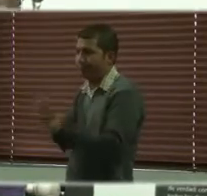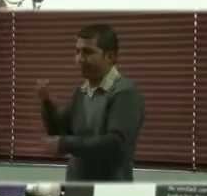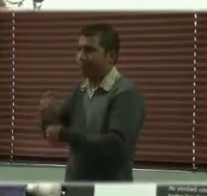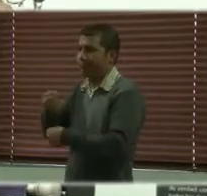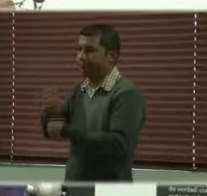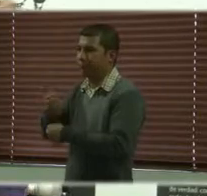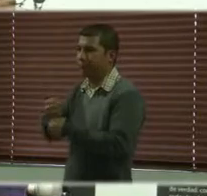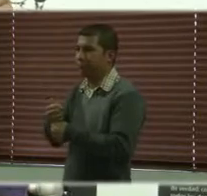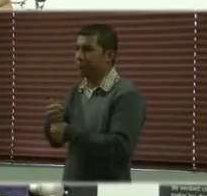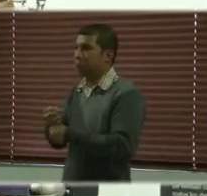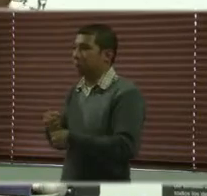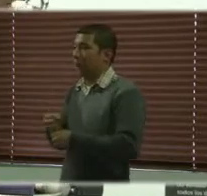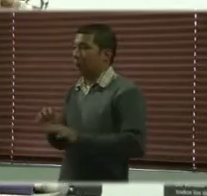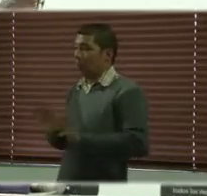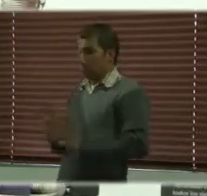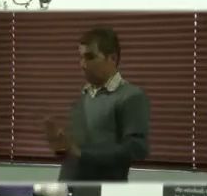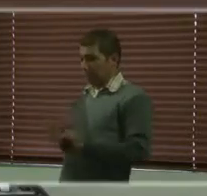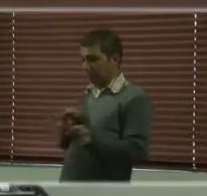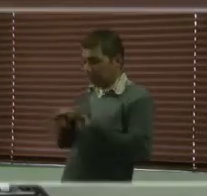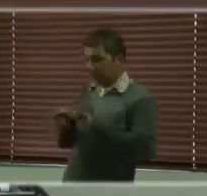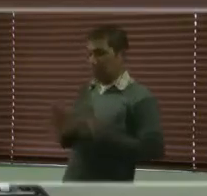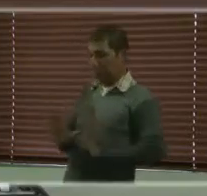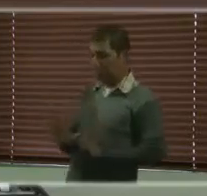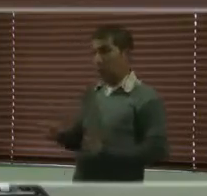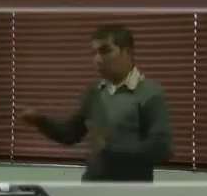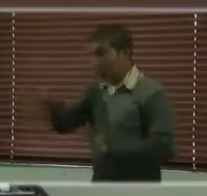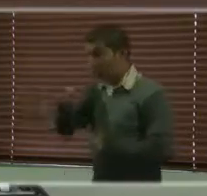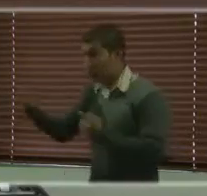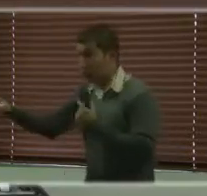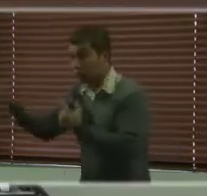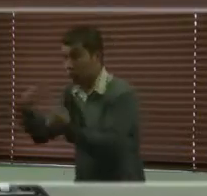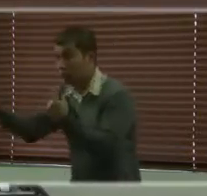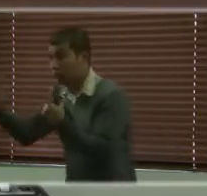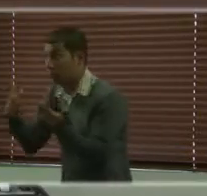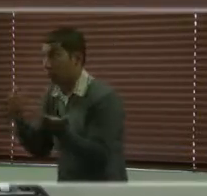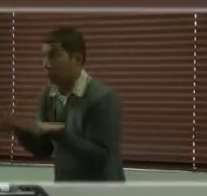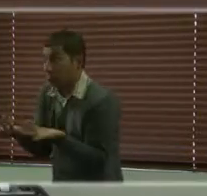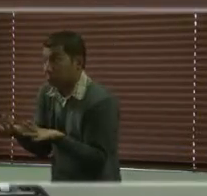en esta etapa de la explicación